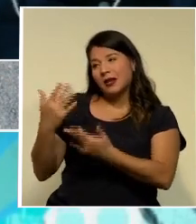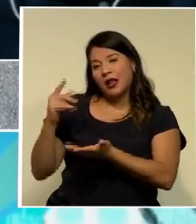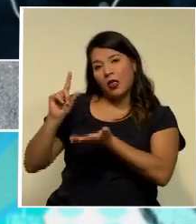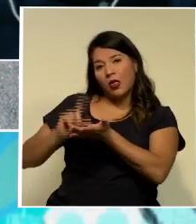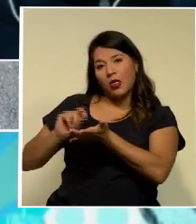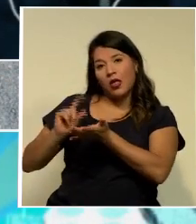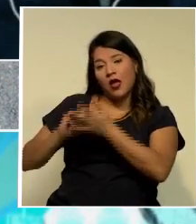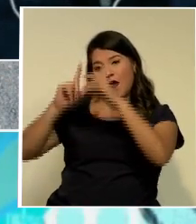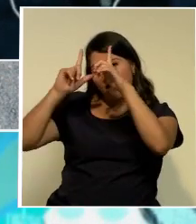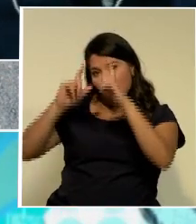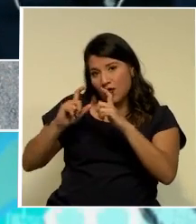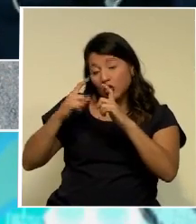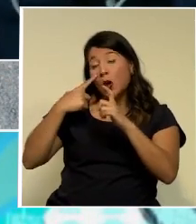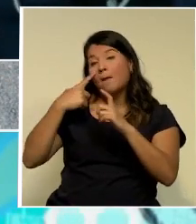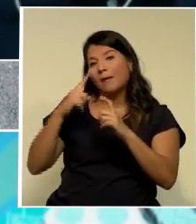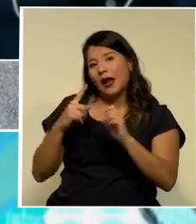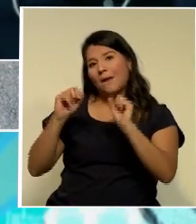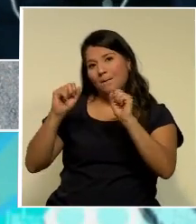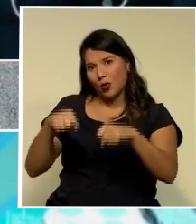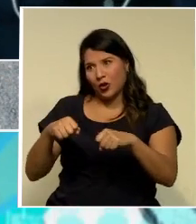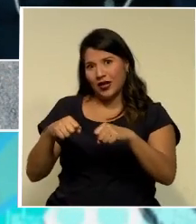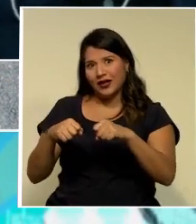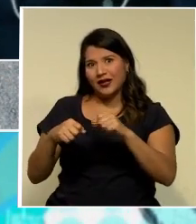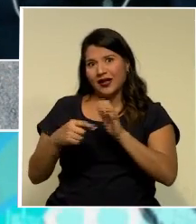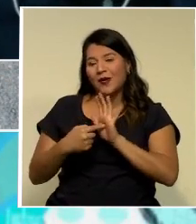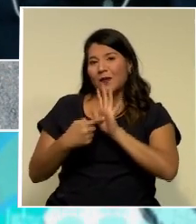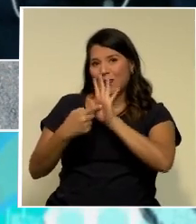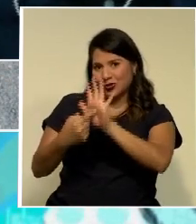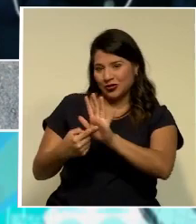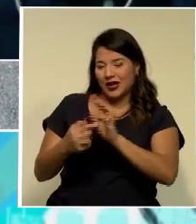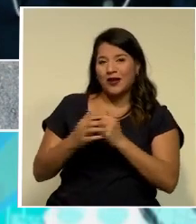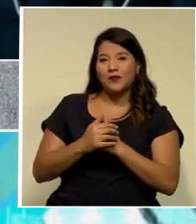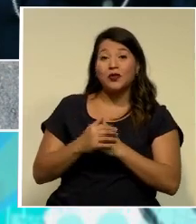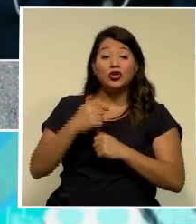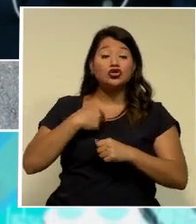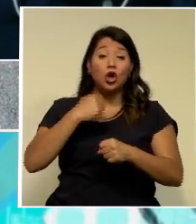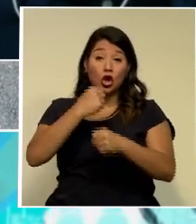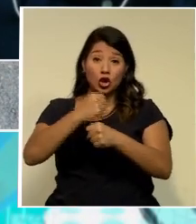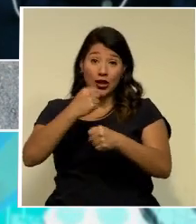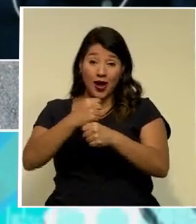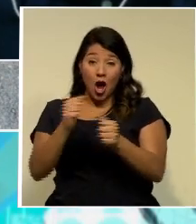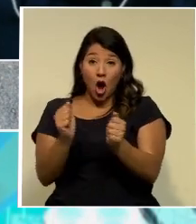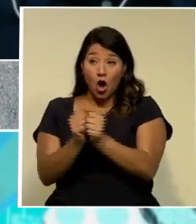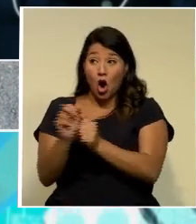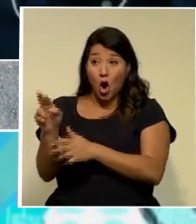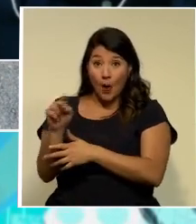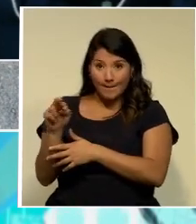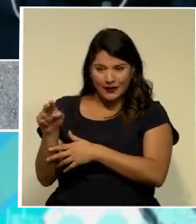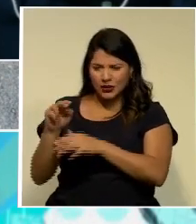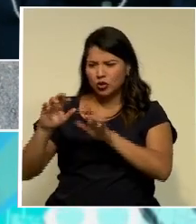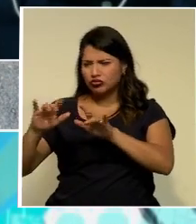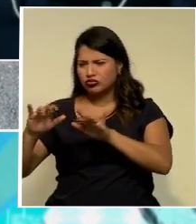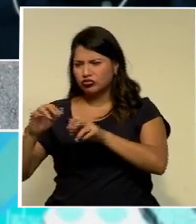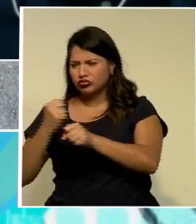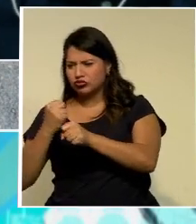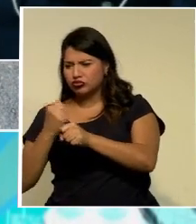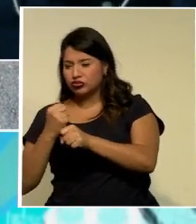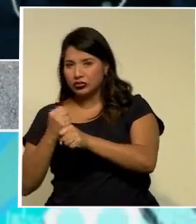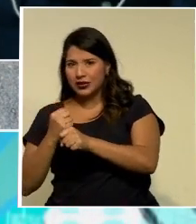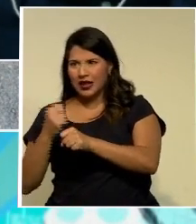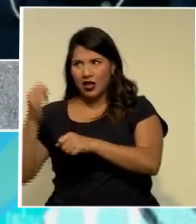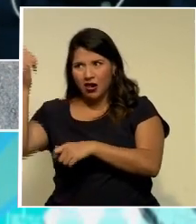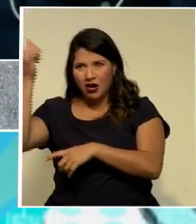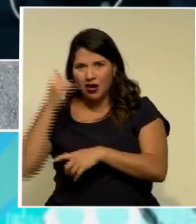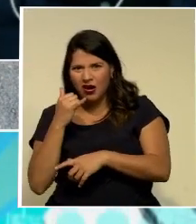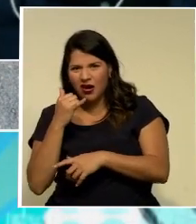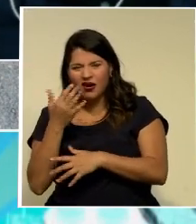transmitir. Y yo estaba transmitiendo, estábamos revelando con el editor mi material, y nos entra una llamada de que hay